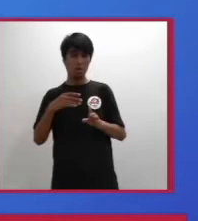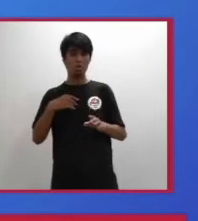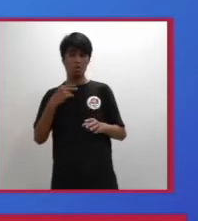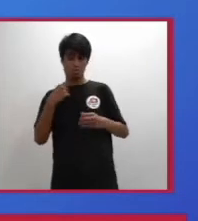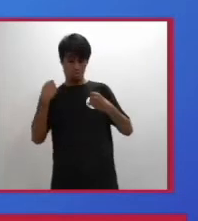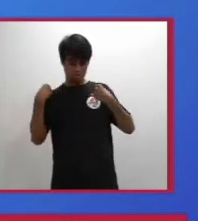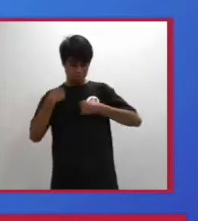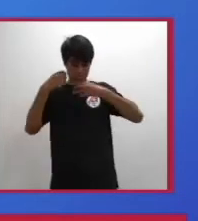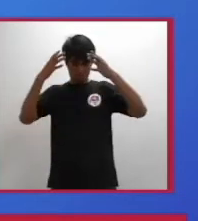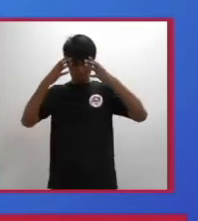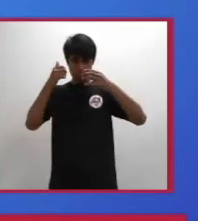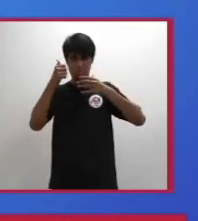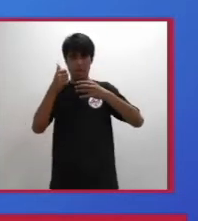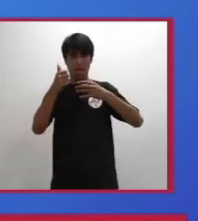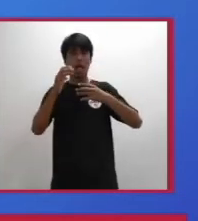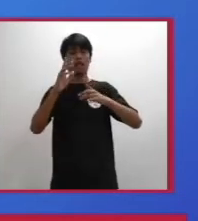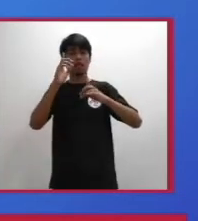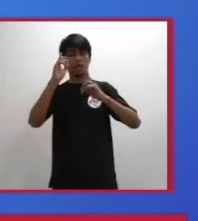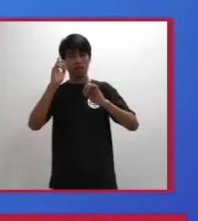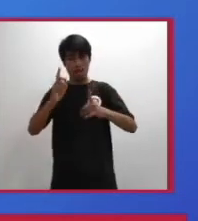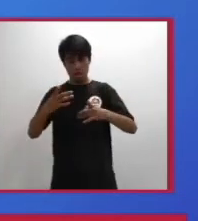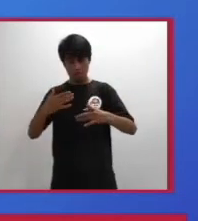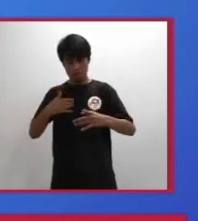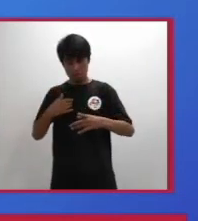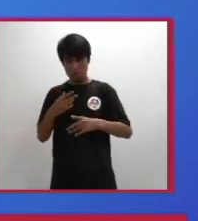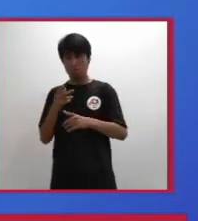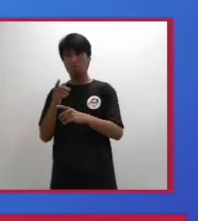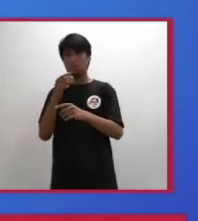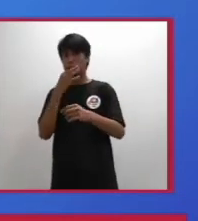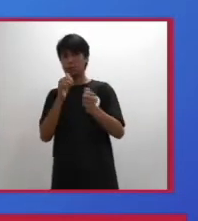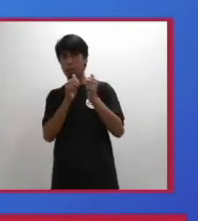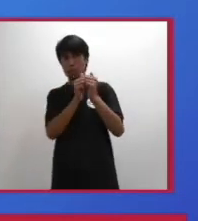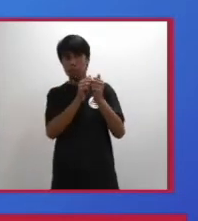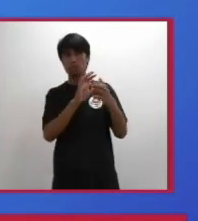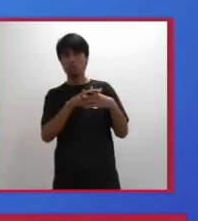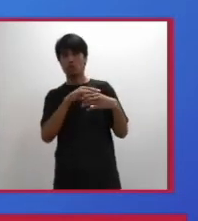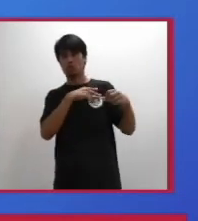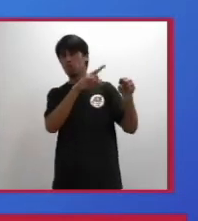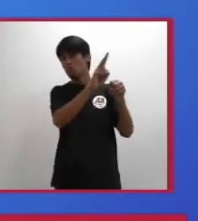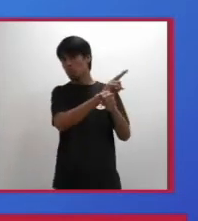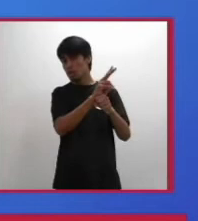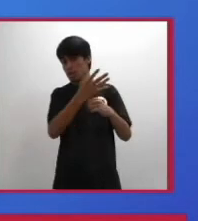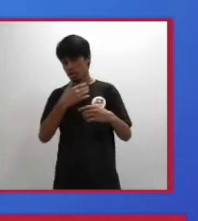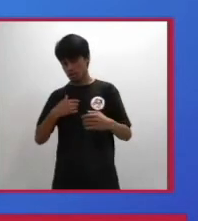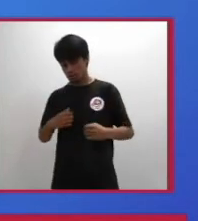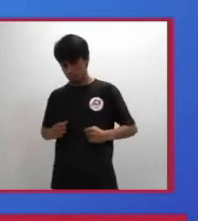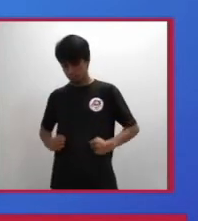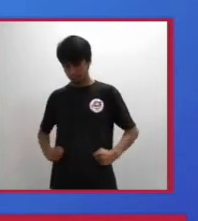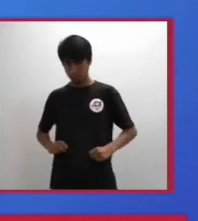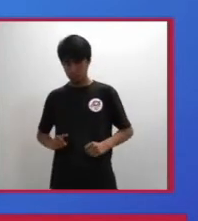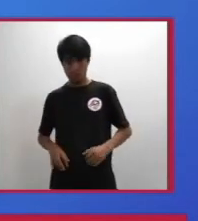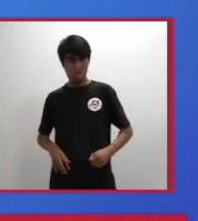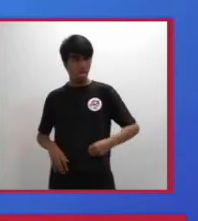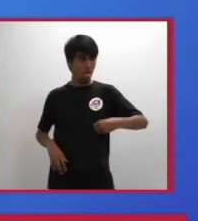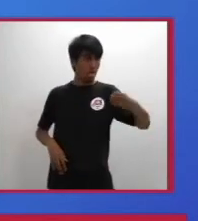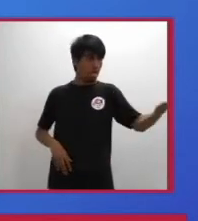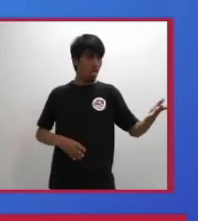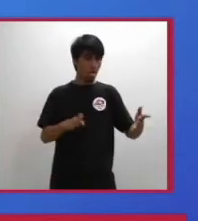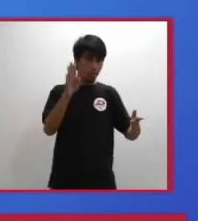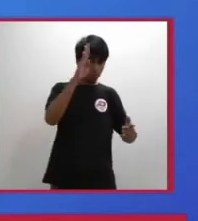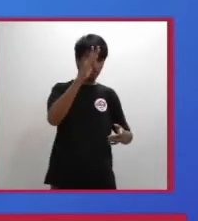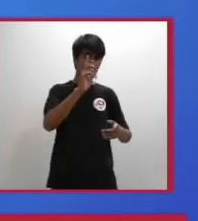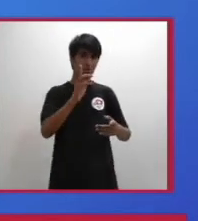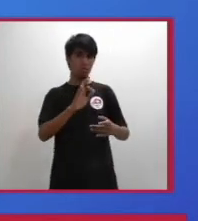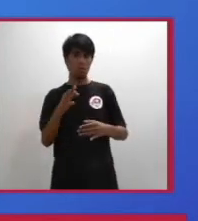seguridad, como así también un sistema de trabajo seguro, lo que había mencionado anteriormente, la orden de trabajo,